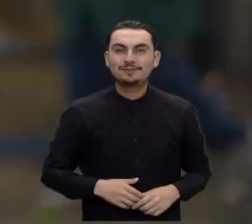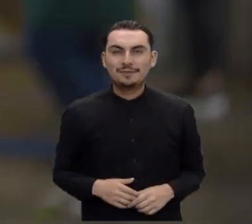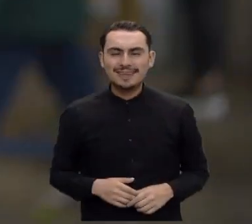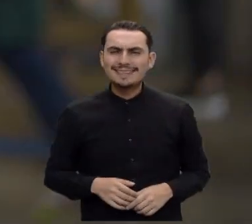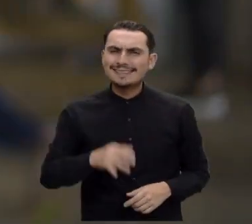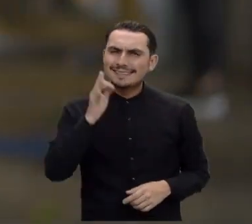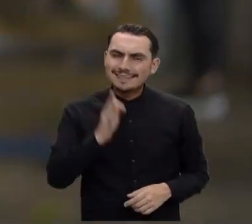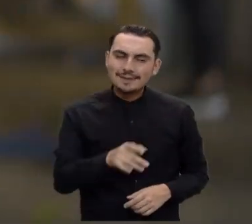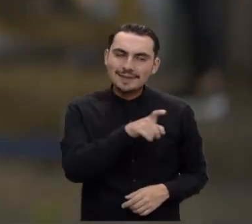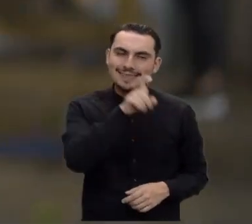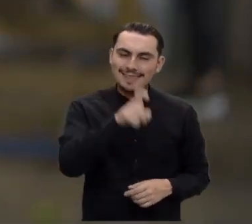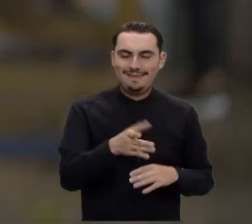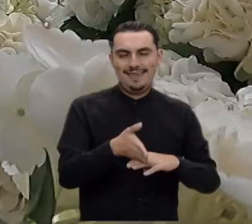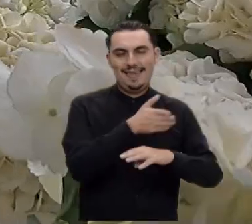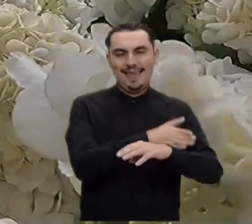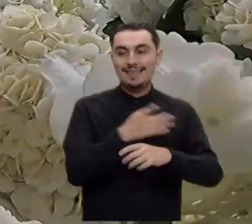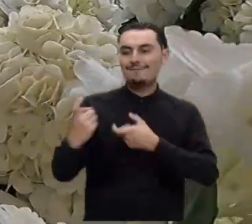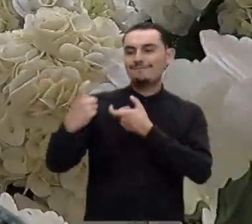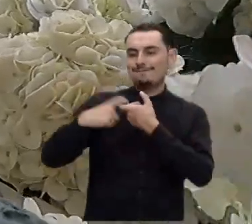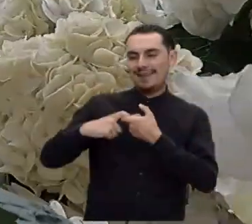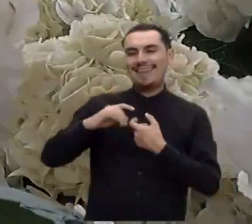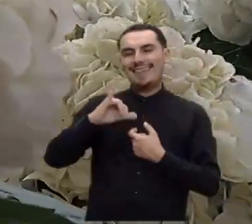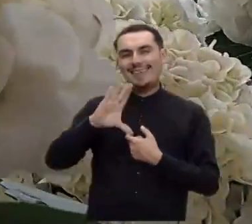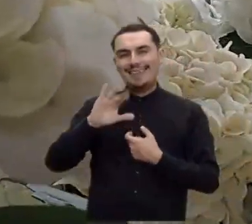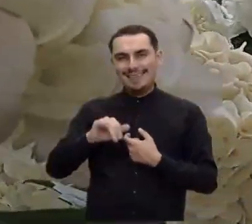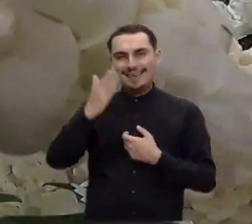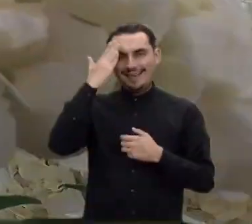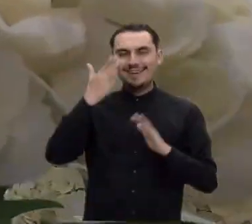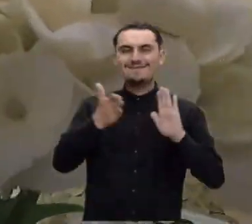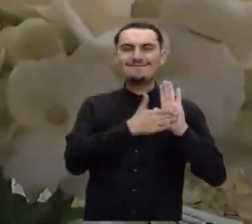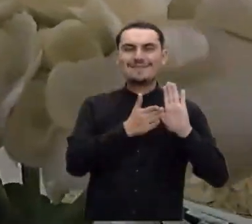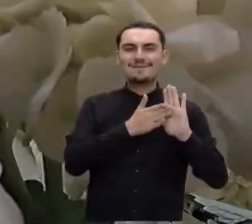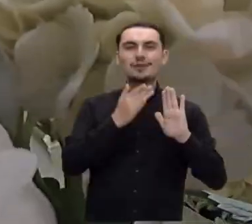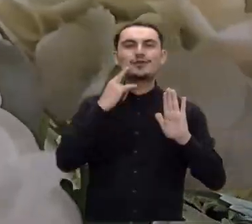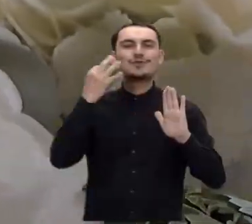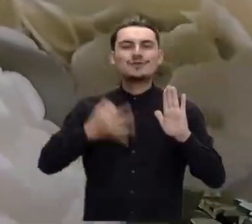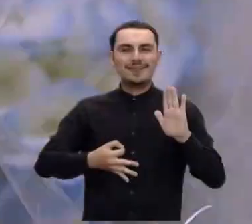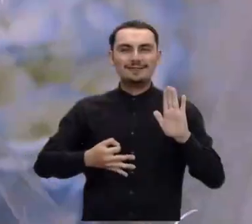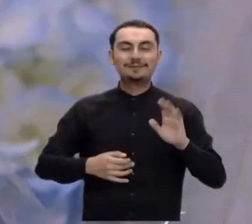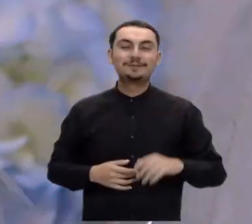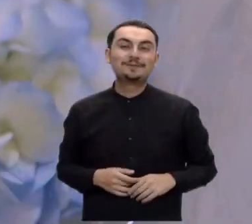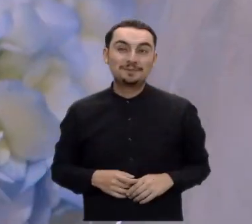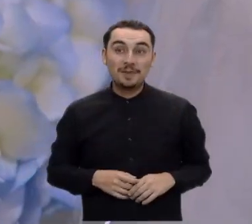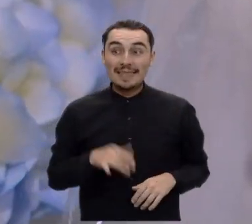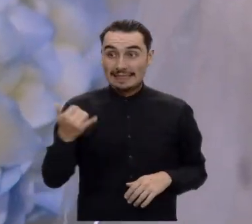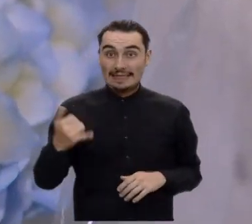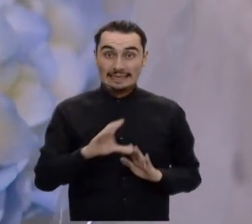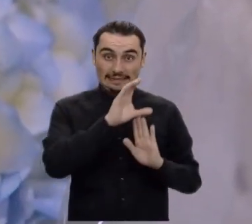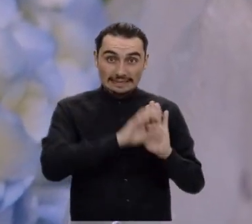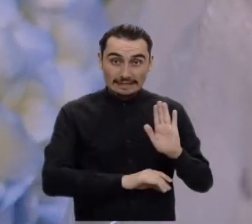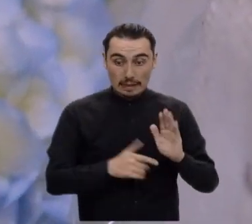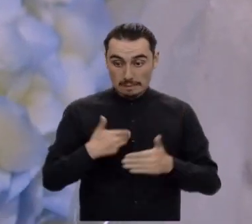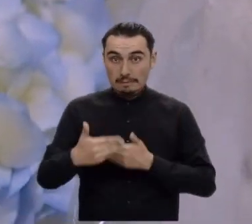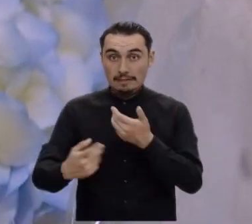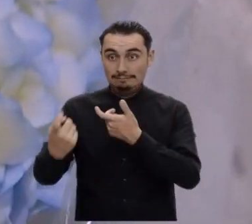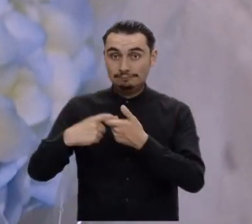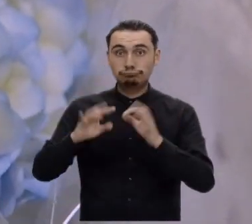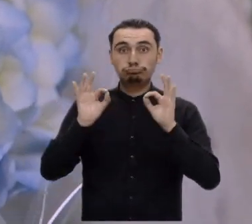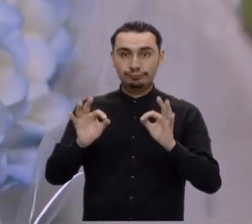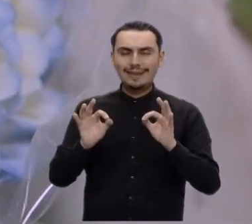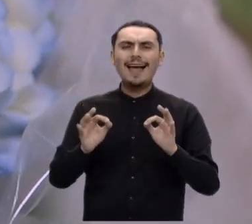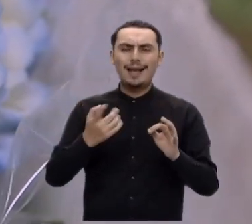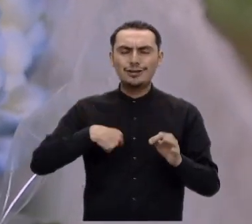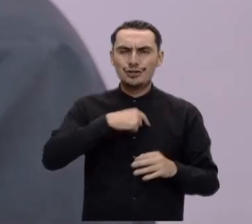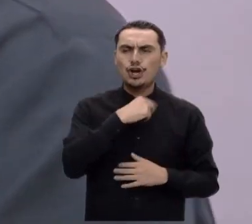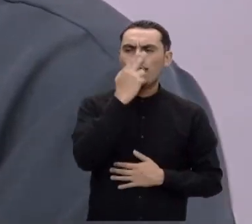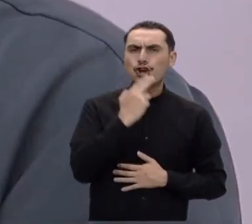productores, siempre y cuando estén registrados y tengan su registro vigente con el ICA. La admisibilidad es, digamos, el proceso en el